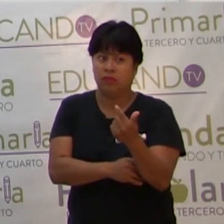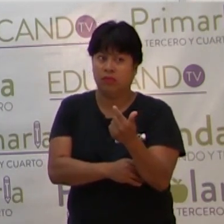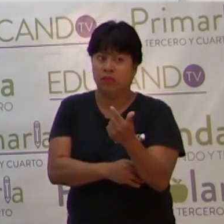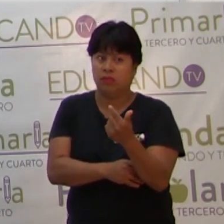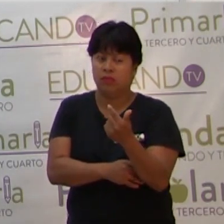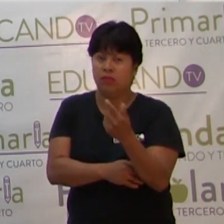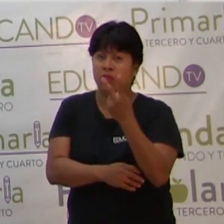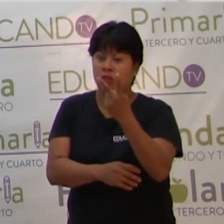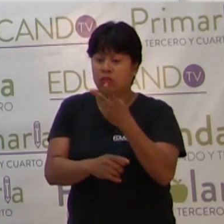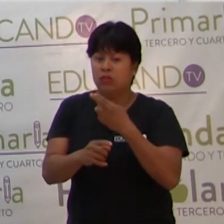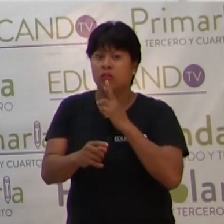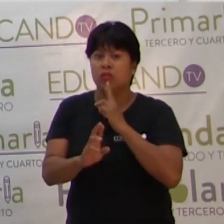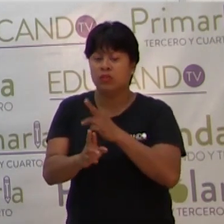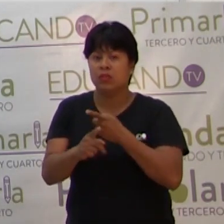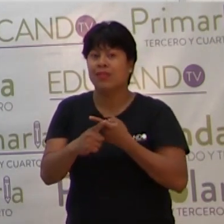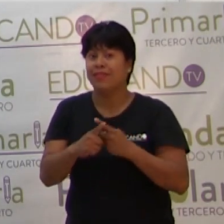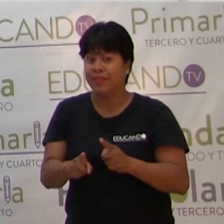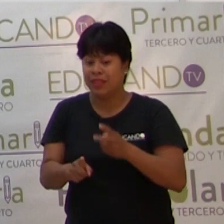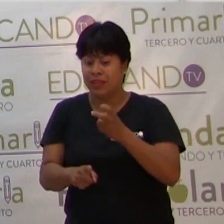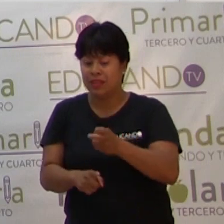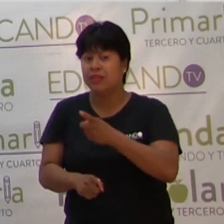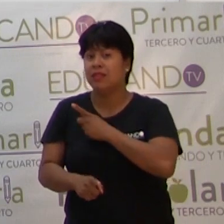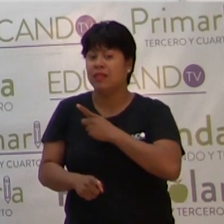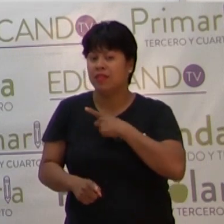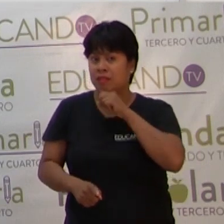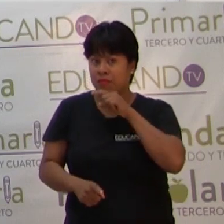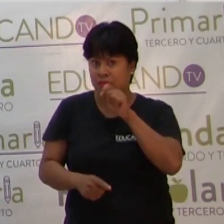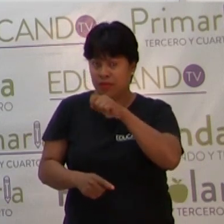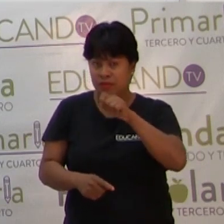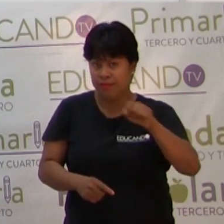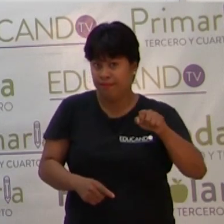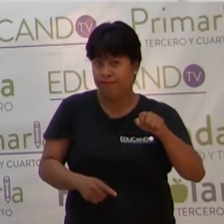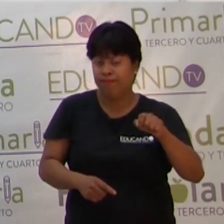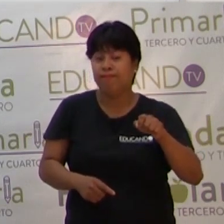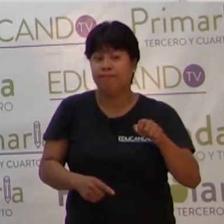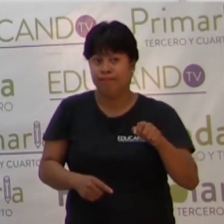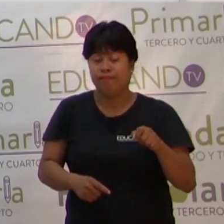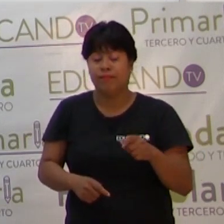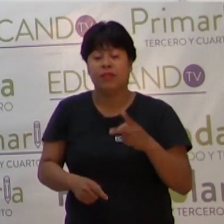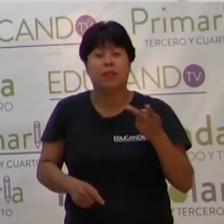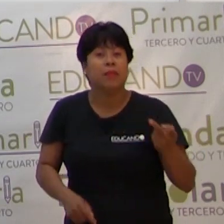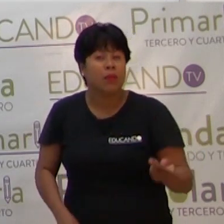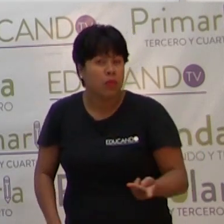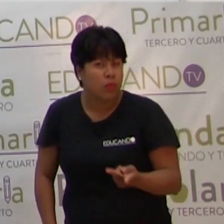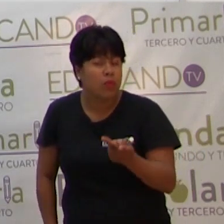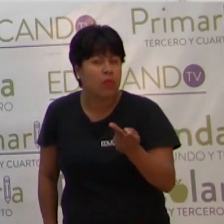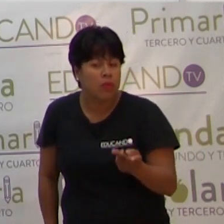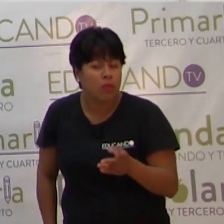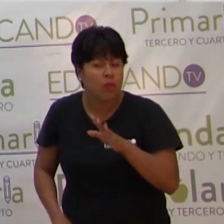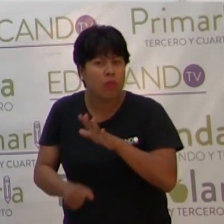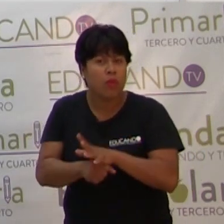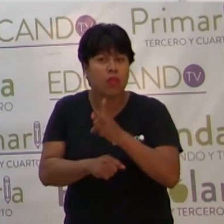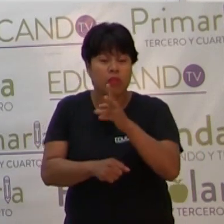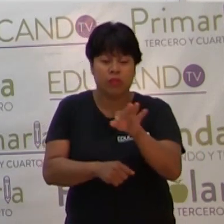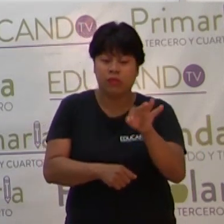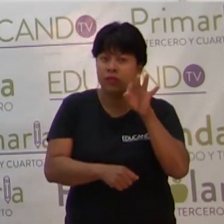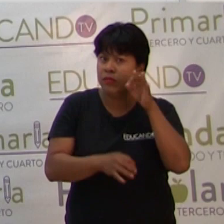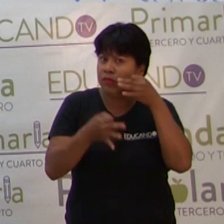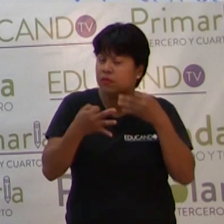2 resultados diferentes tenemos con esta misma operación. La pregunta sería, ¿cuál de los dos es el